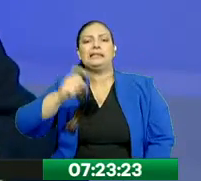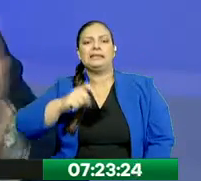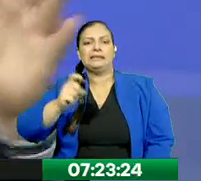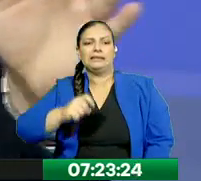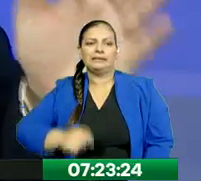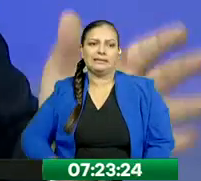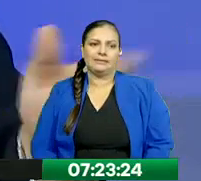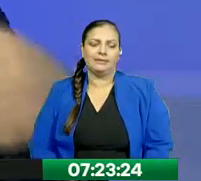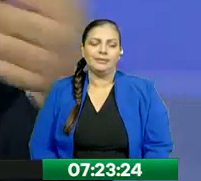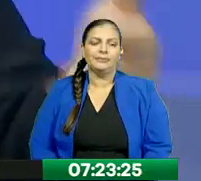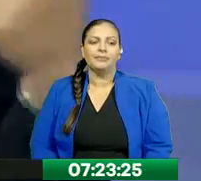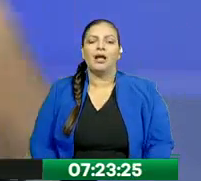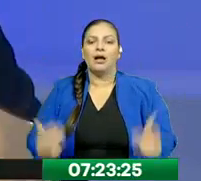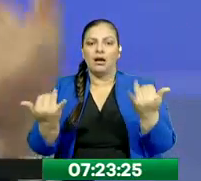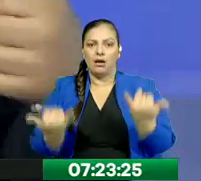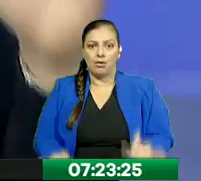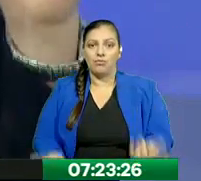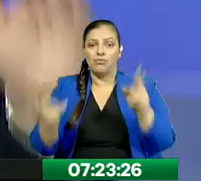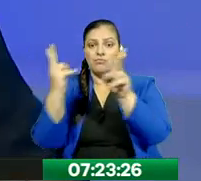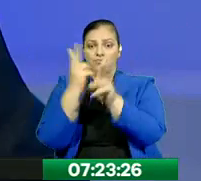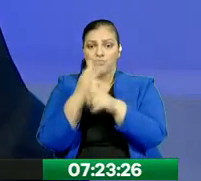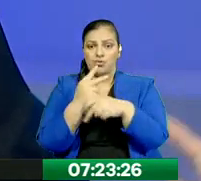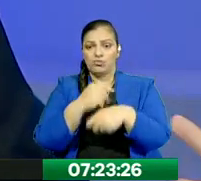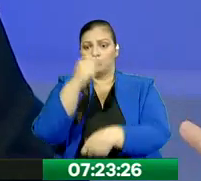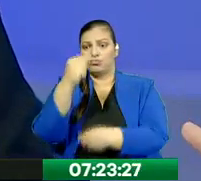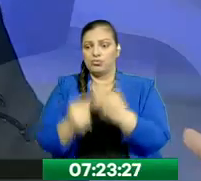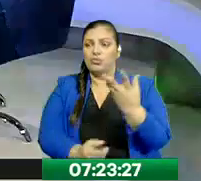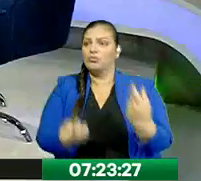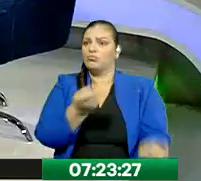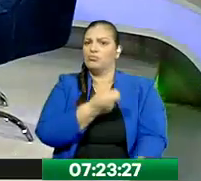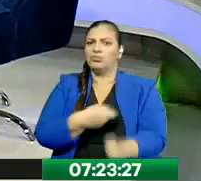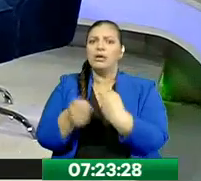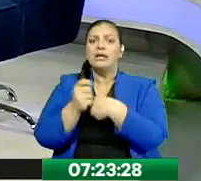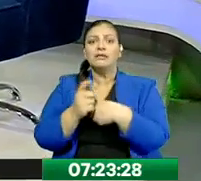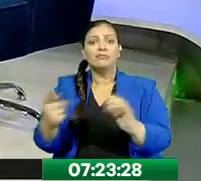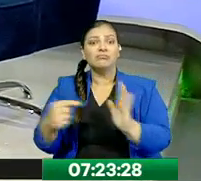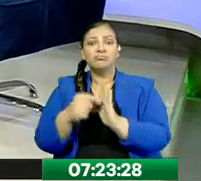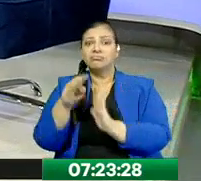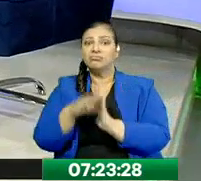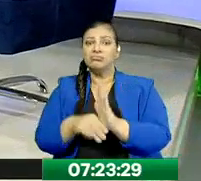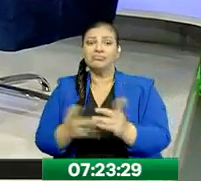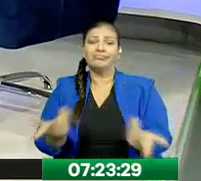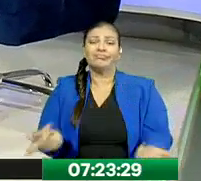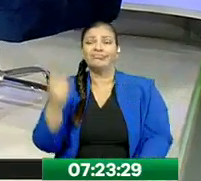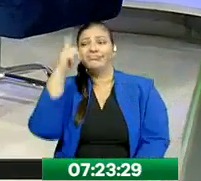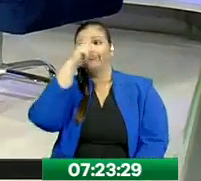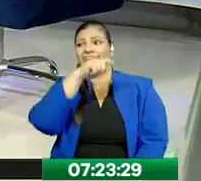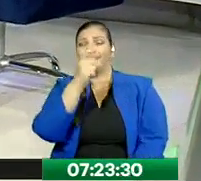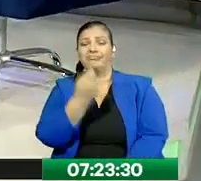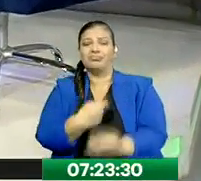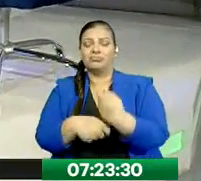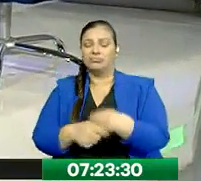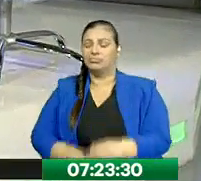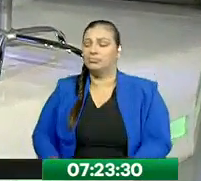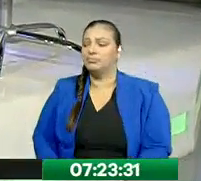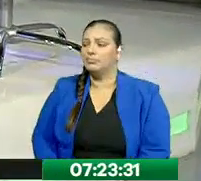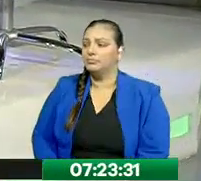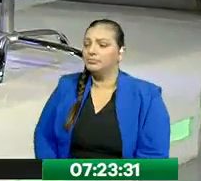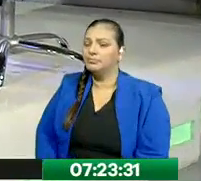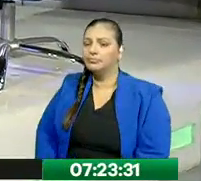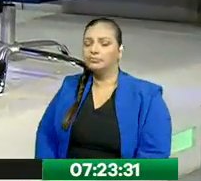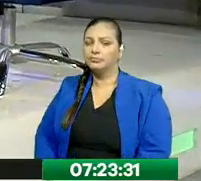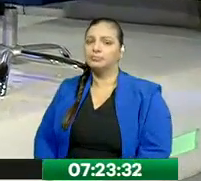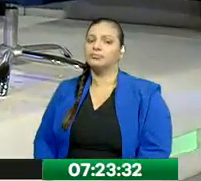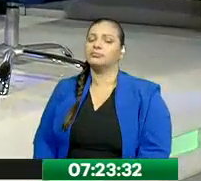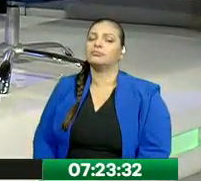que es estancamiento productivo, con deflación de precios, va a continuar en el país, ¿no? El FMI había advertido en abril que el crecimiento del Ecuador iba a bordear